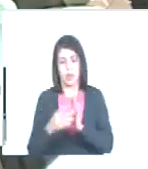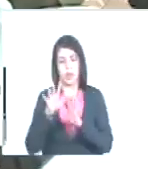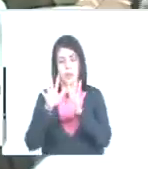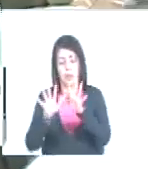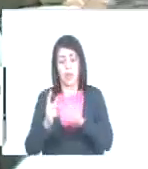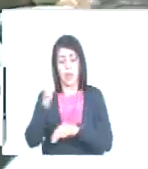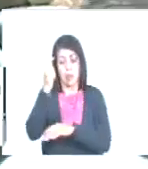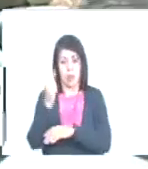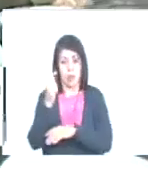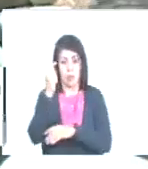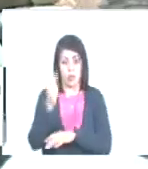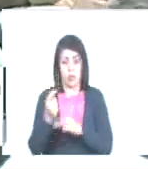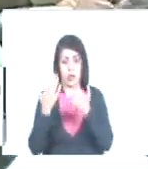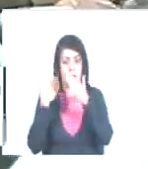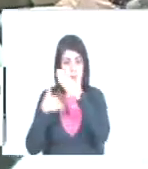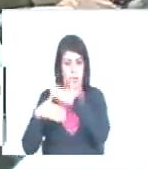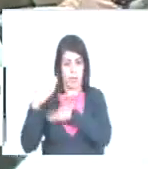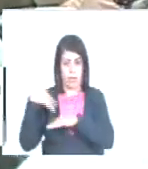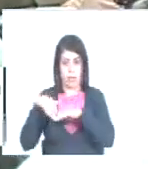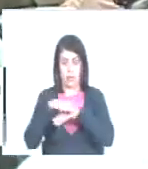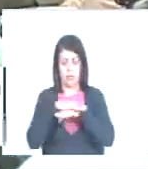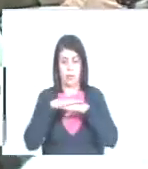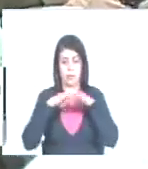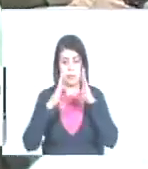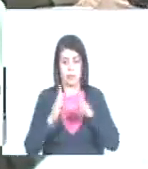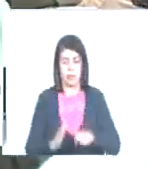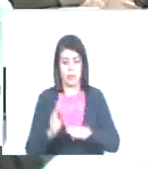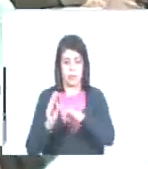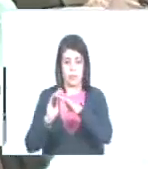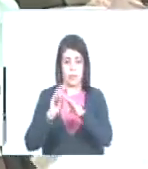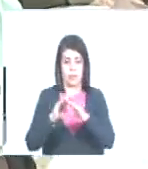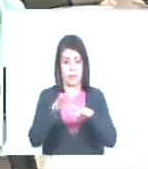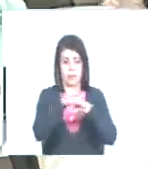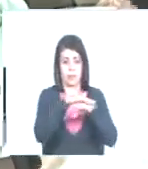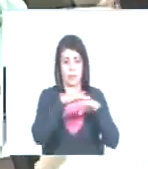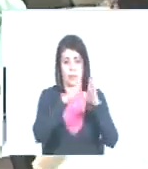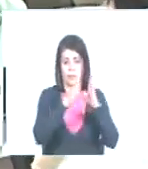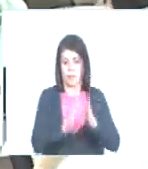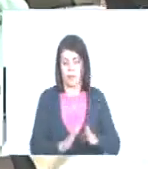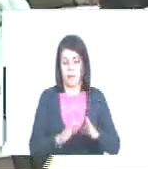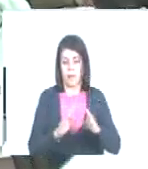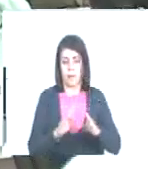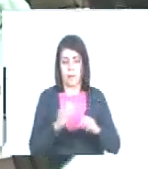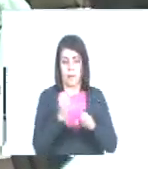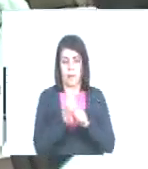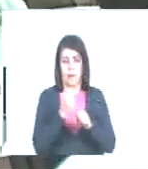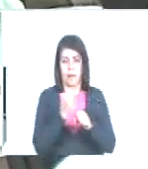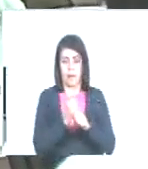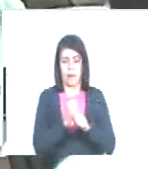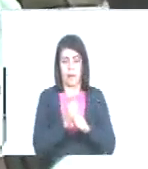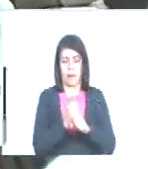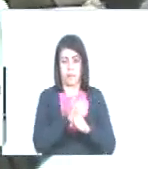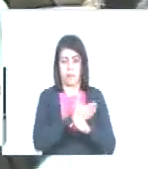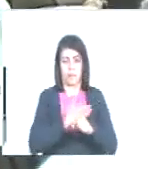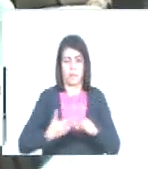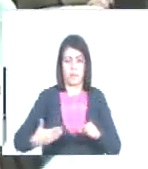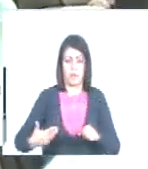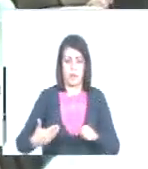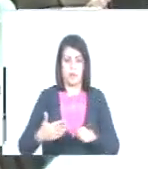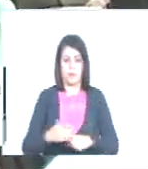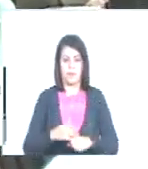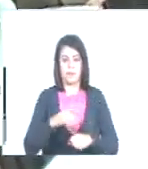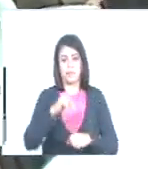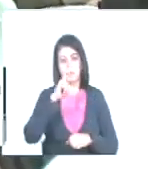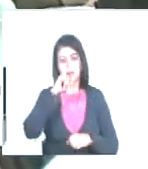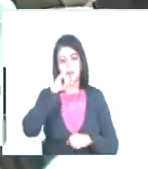fue actual diputado antes de ser ministro, antes de ser llamado como ministro del Trabajo por el presidente